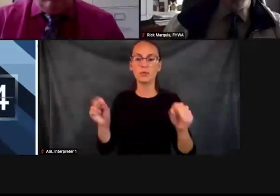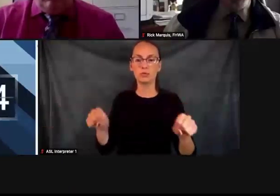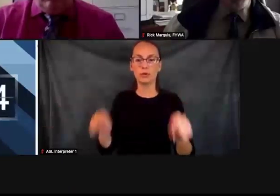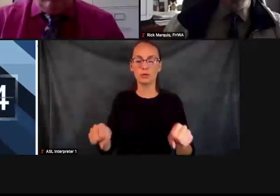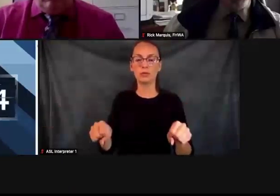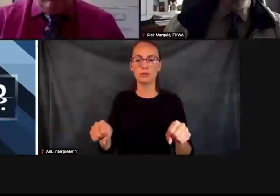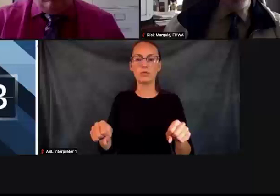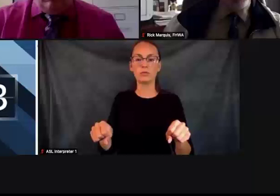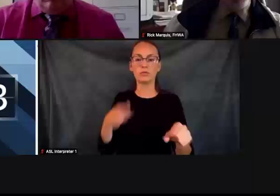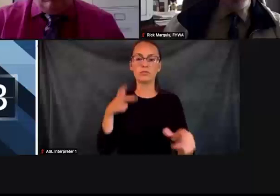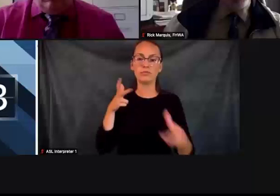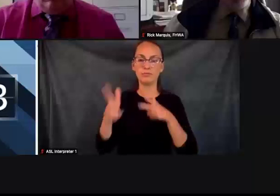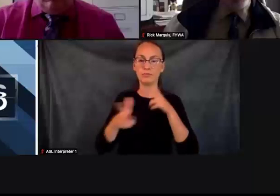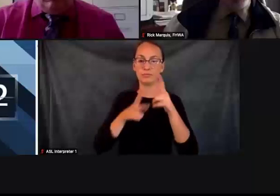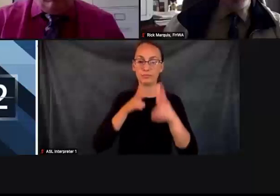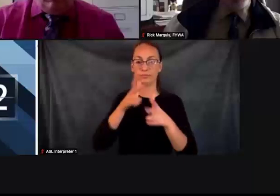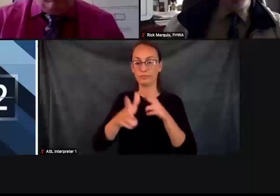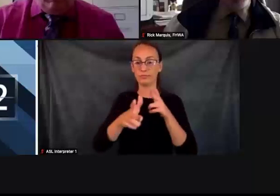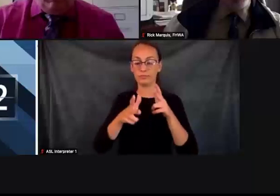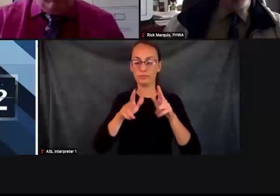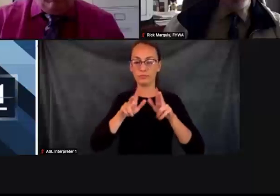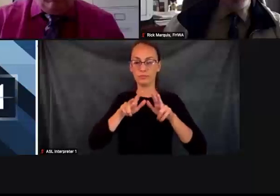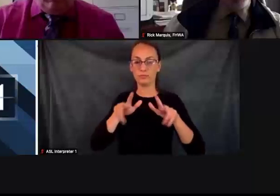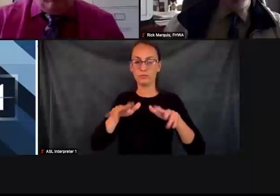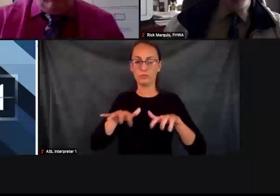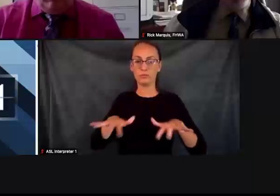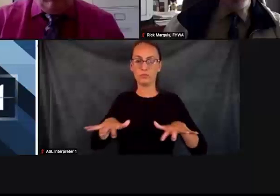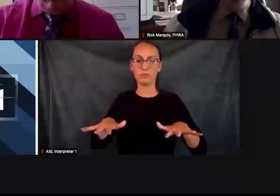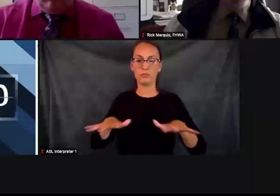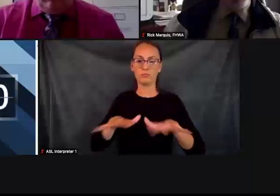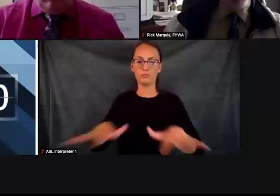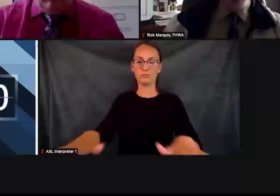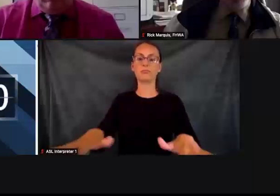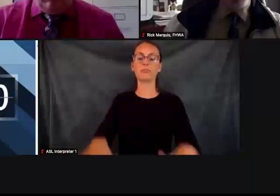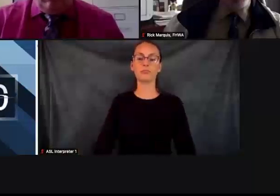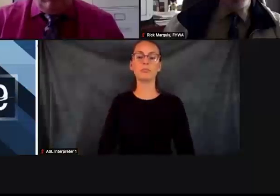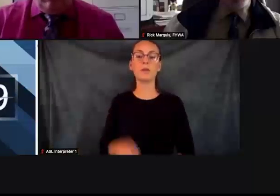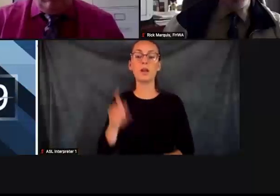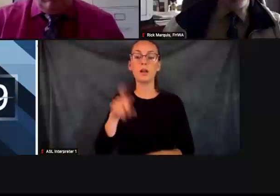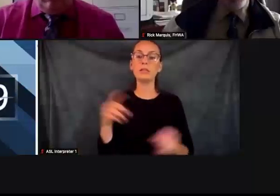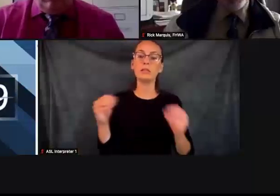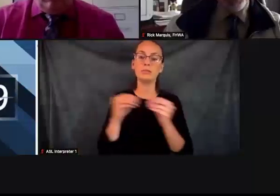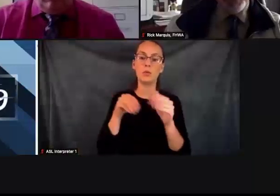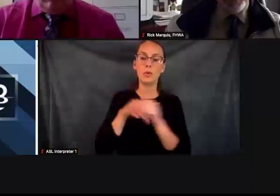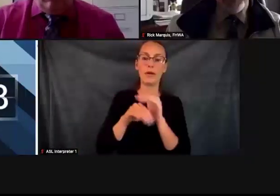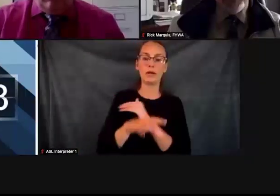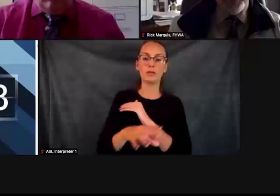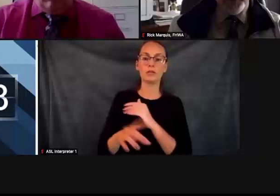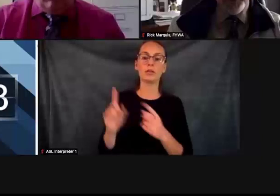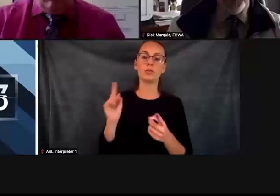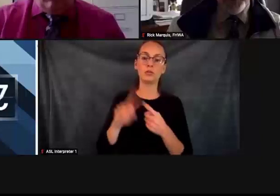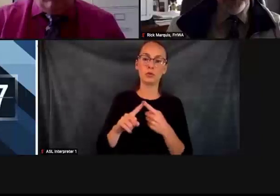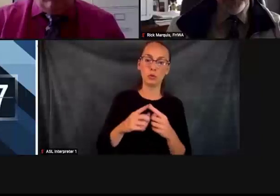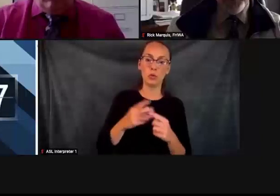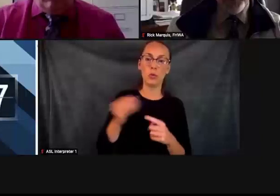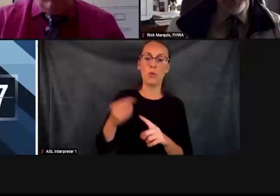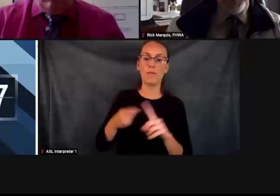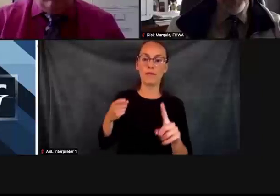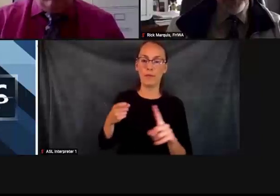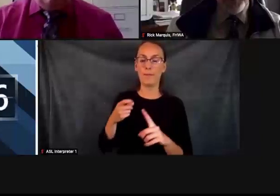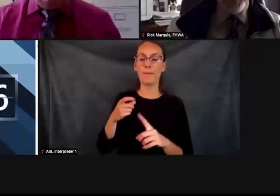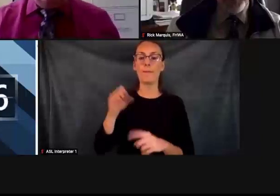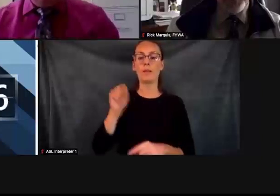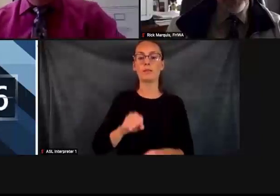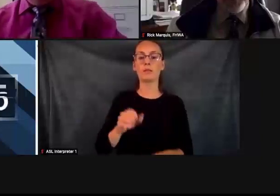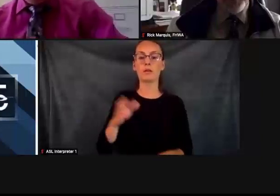de la red. Los impactos de salud pueden reducirse al dispersar el